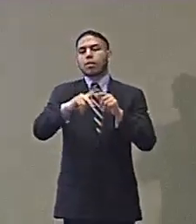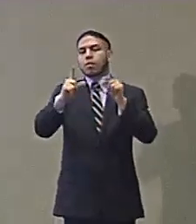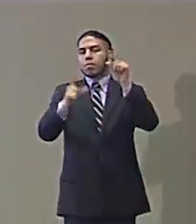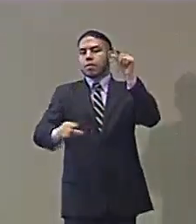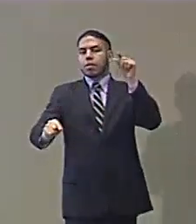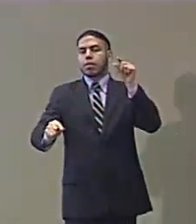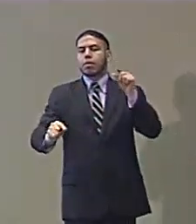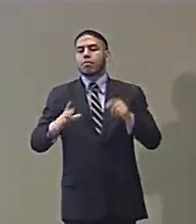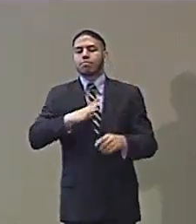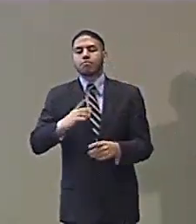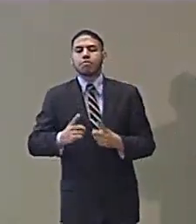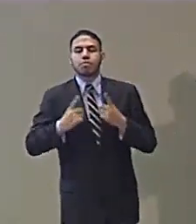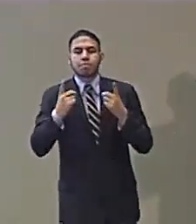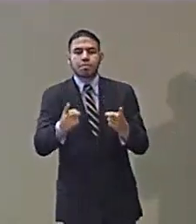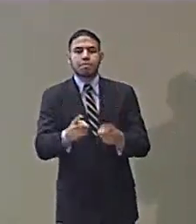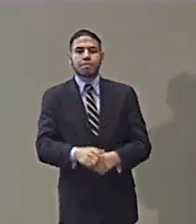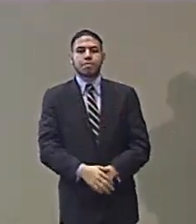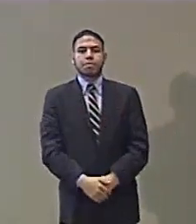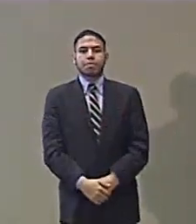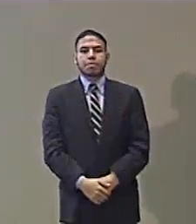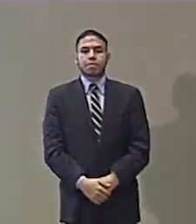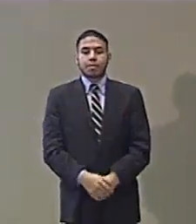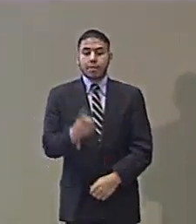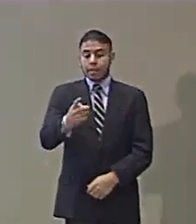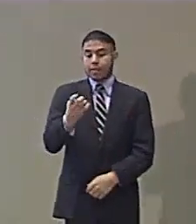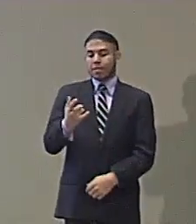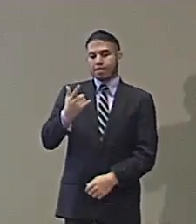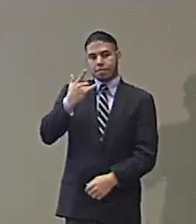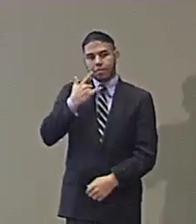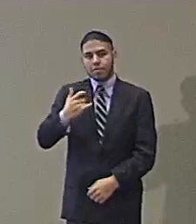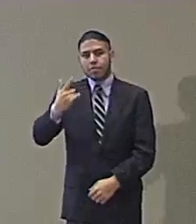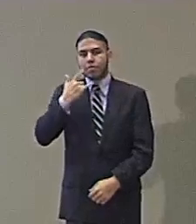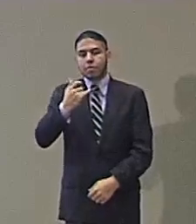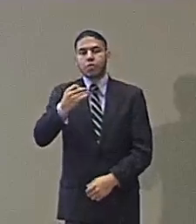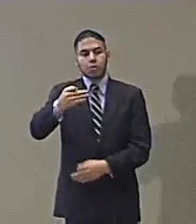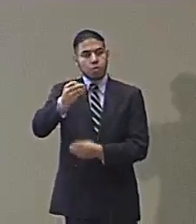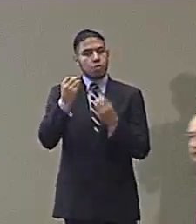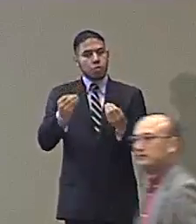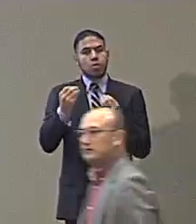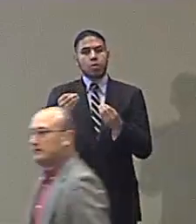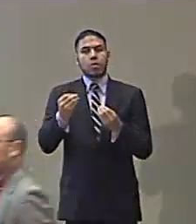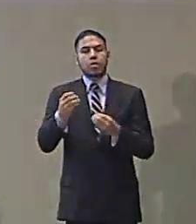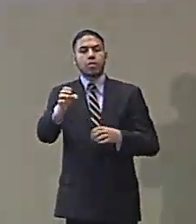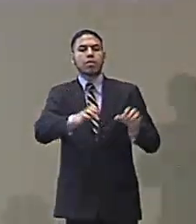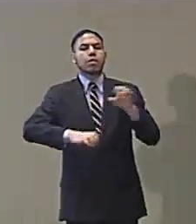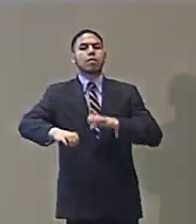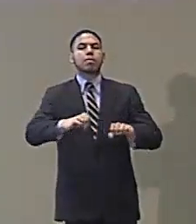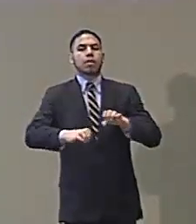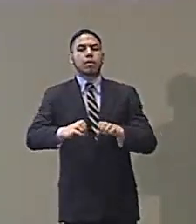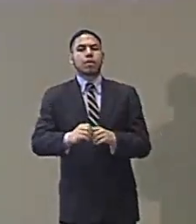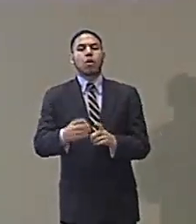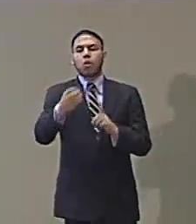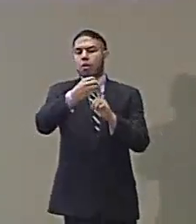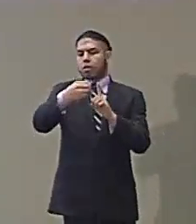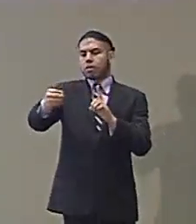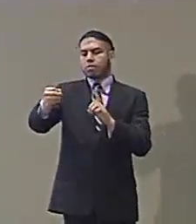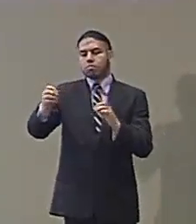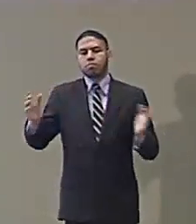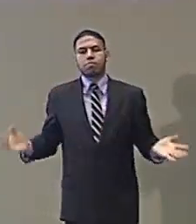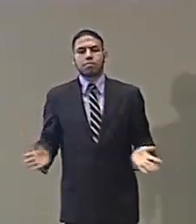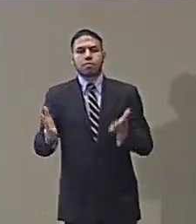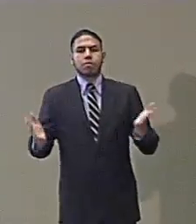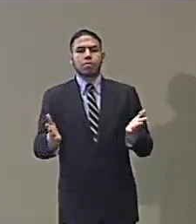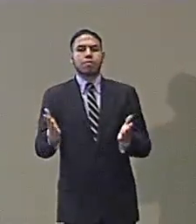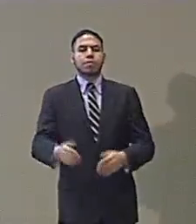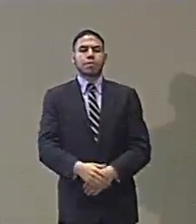es el resultado del esfuerzo de muchos de inversionistas empresarios organismos de promoción y